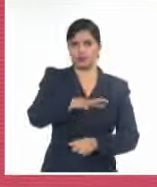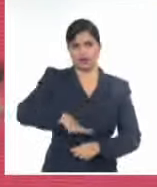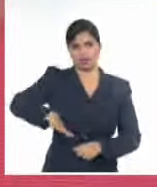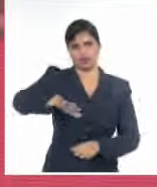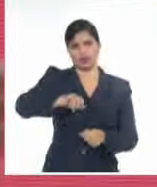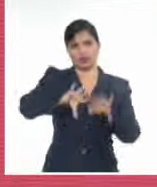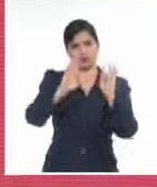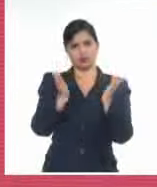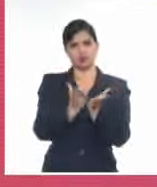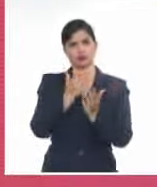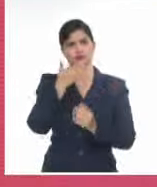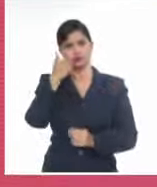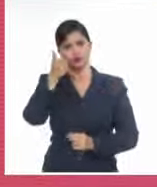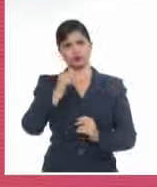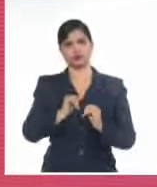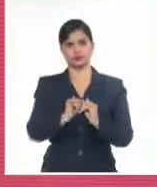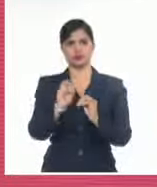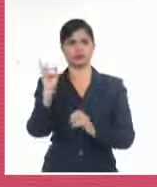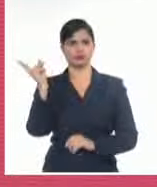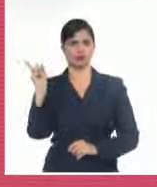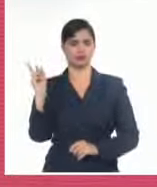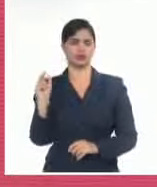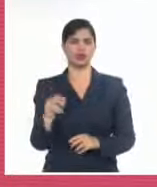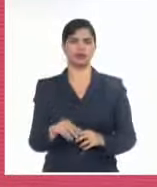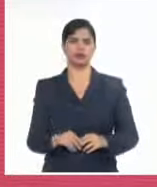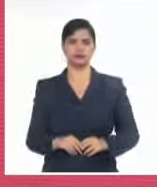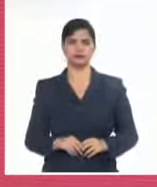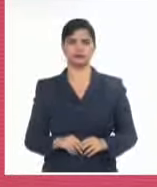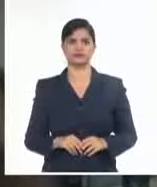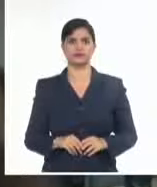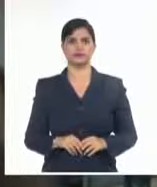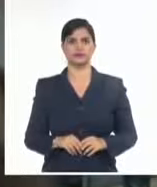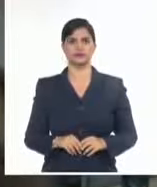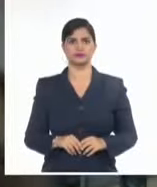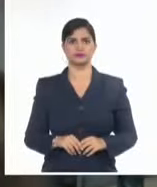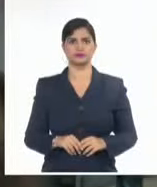Desde Venezuela, Adrián Almagro, Rafael Alemáñez y Amalia Ramos para el Canal Cubano de Noticias.